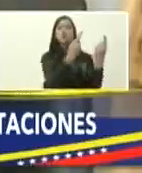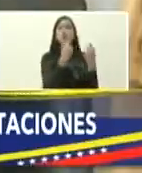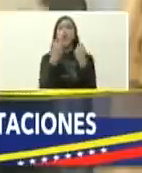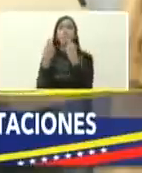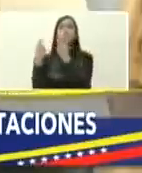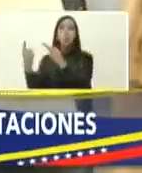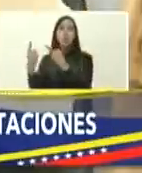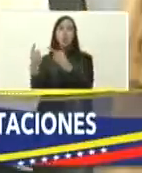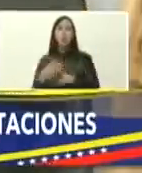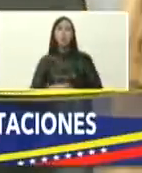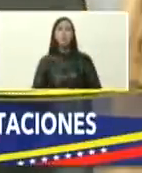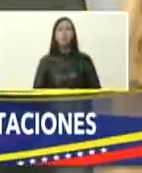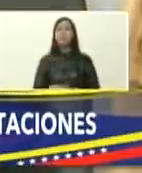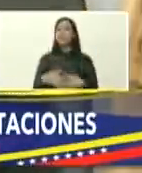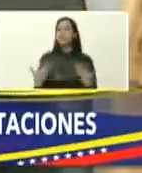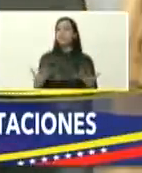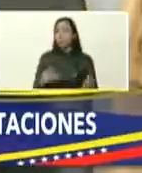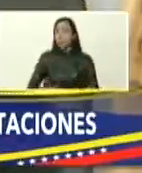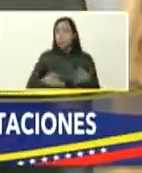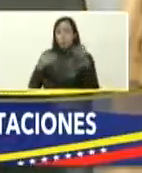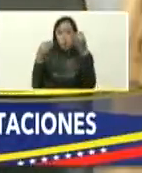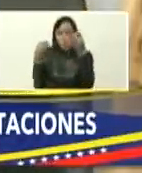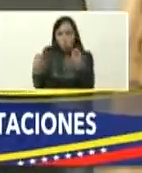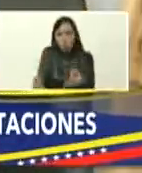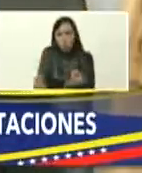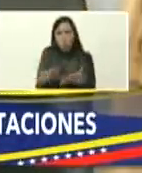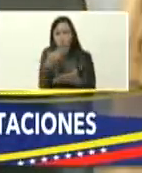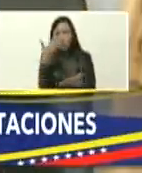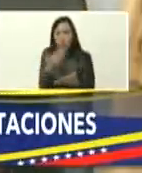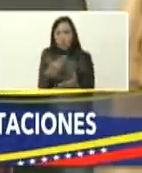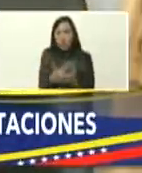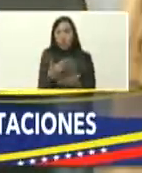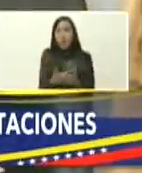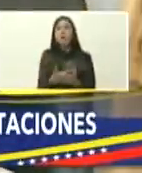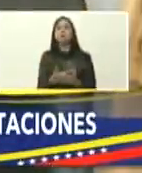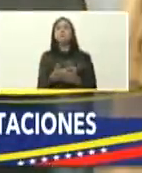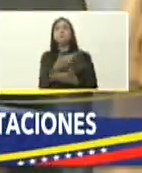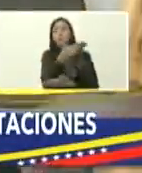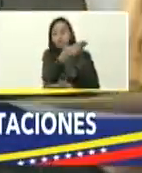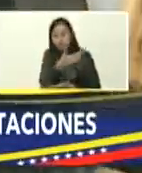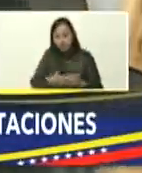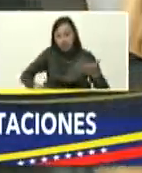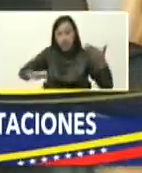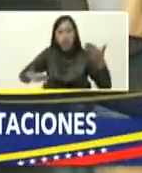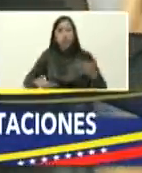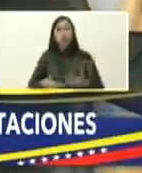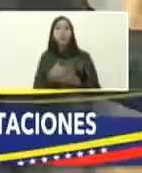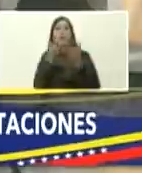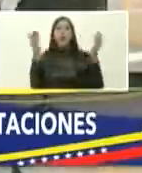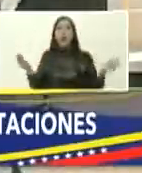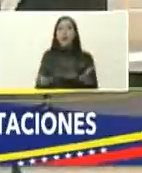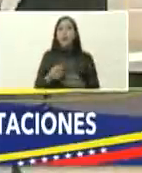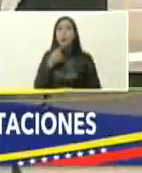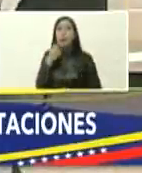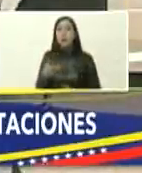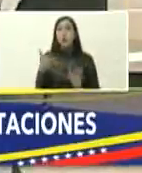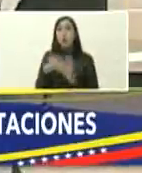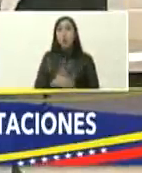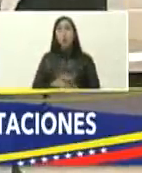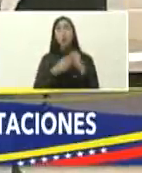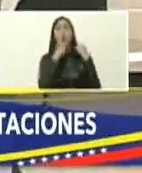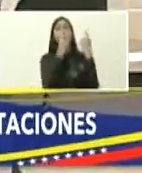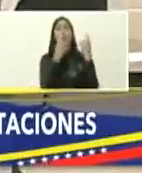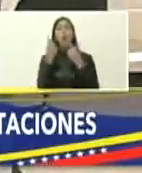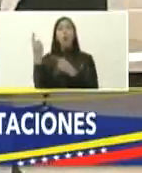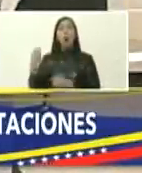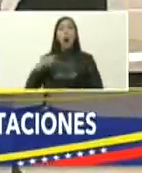bueno, presidente, traemos a su consideración este decreto que sin duda alguna va a impulsar la actividad exportadora en